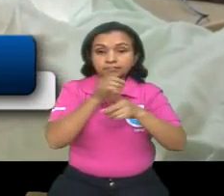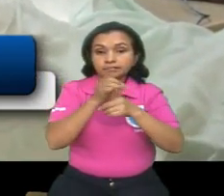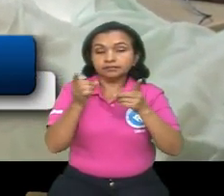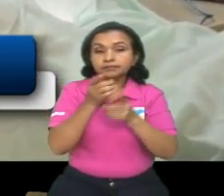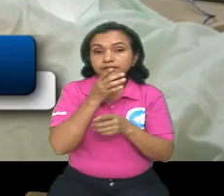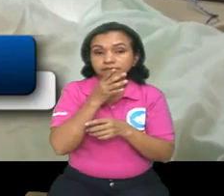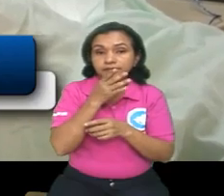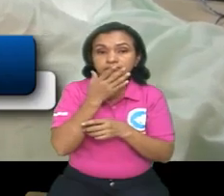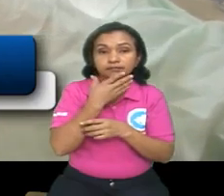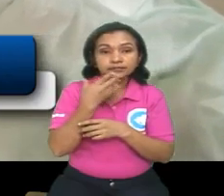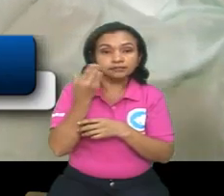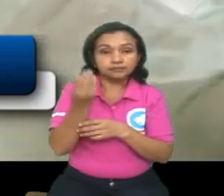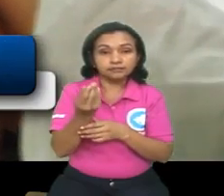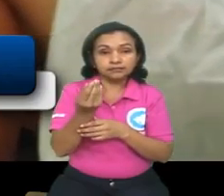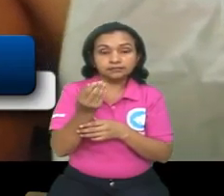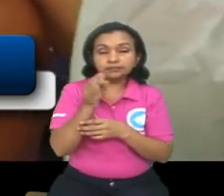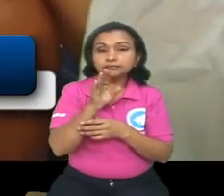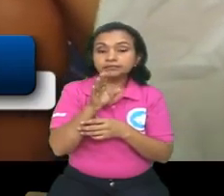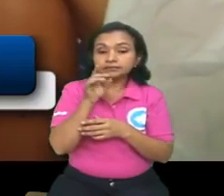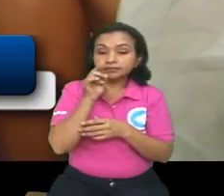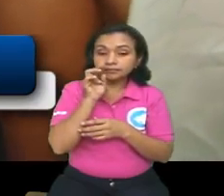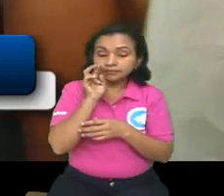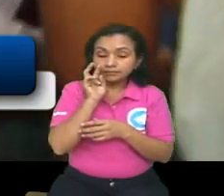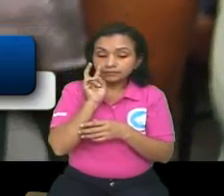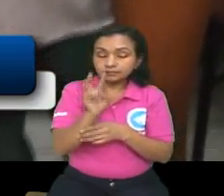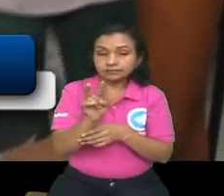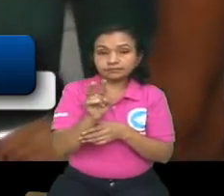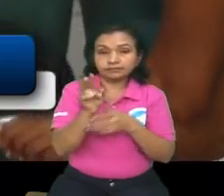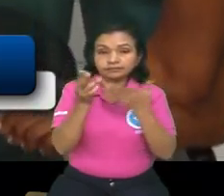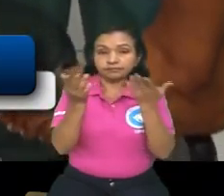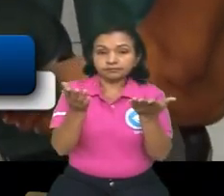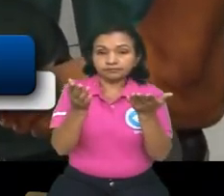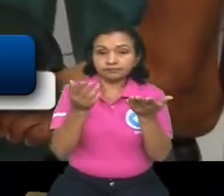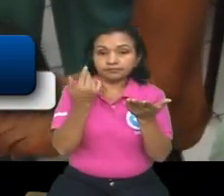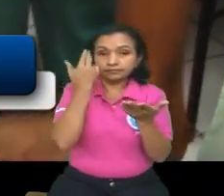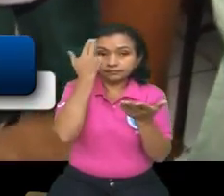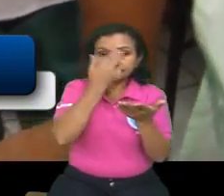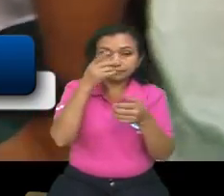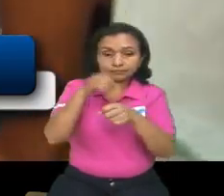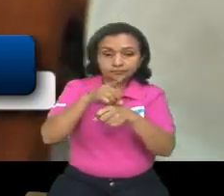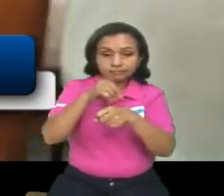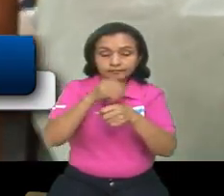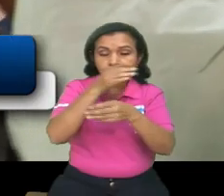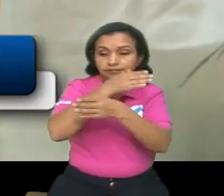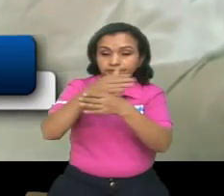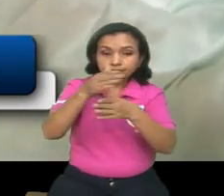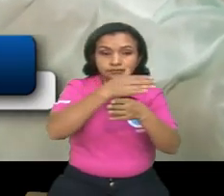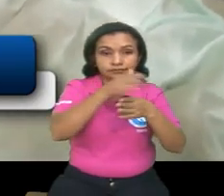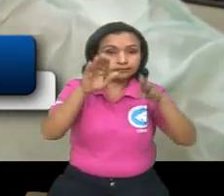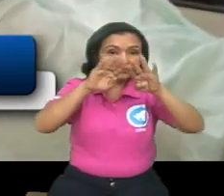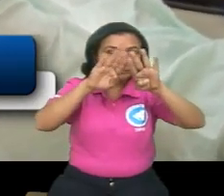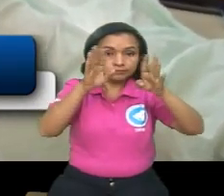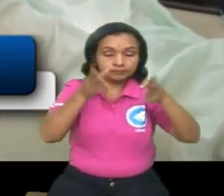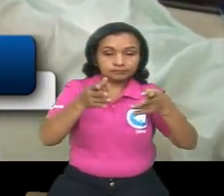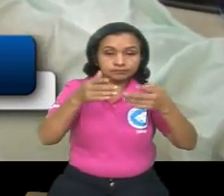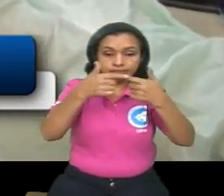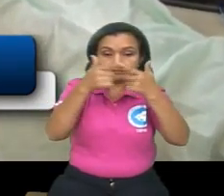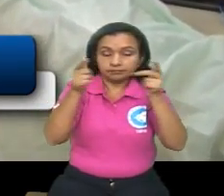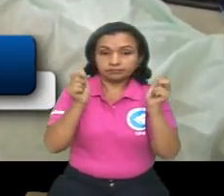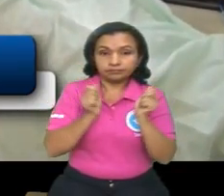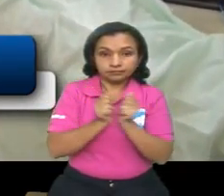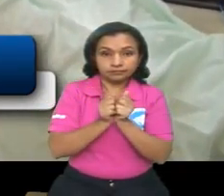adolescentes. Por eso es que ahí tenemos que verlo y en el consultorio cada paciente es independiente. Aquí les estoy hablando de un manejo macro,